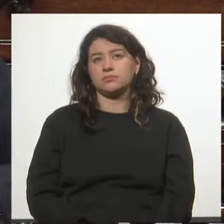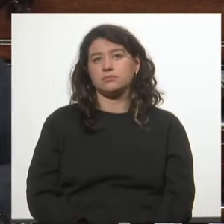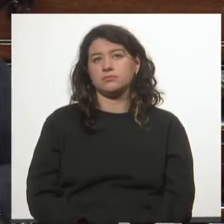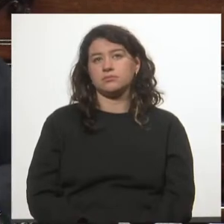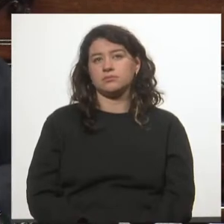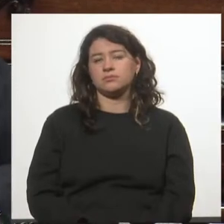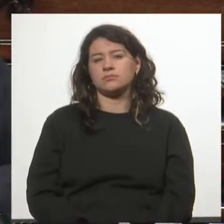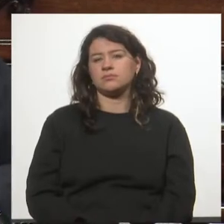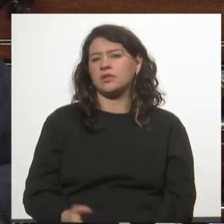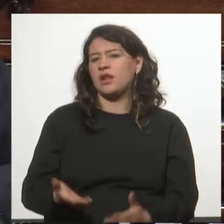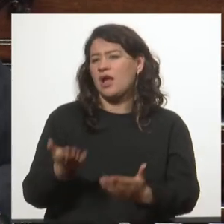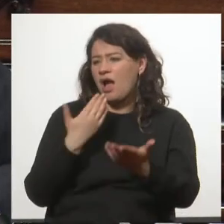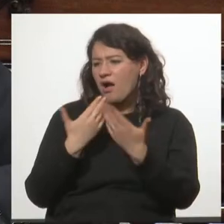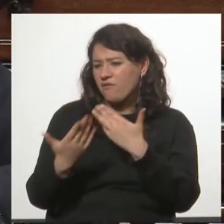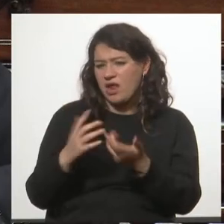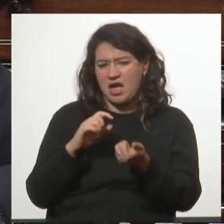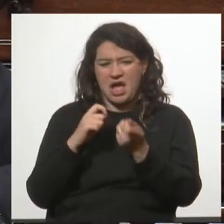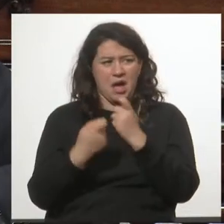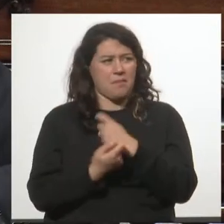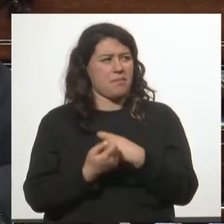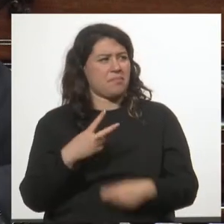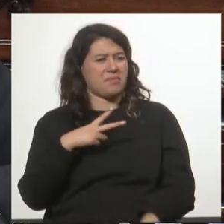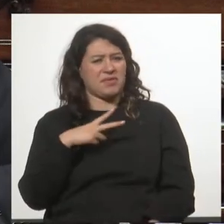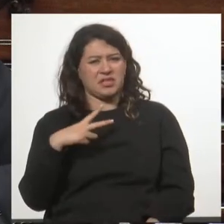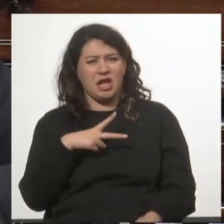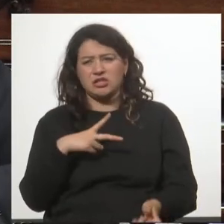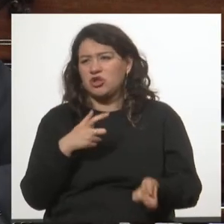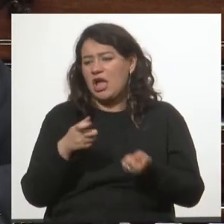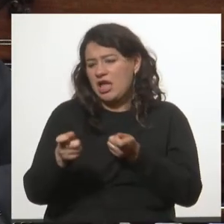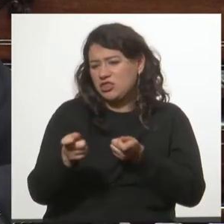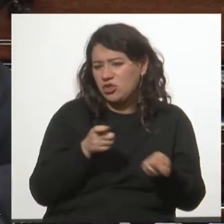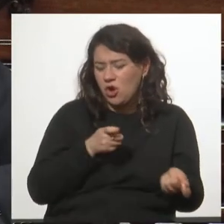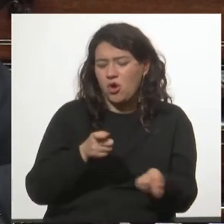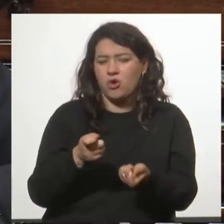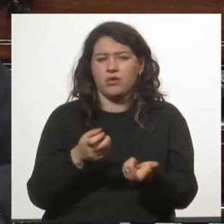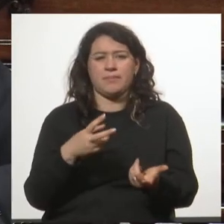se habla de privatización porque se privatizó la gestión